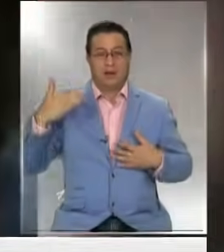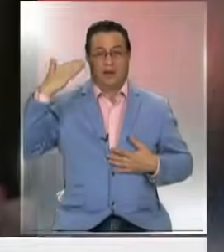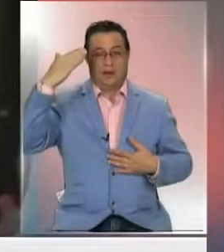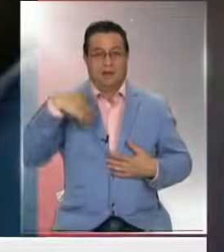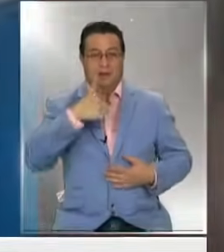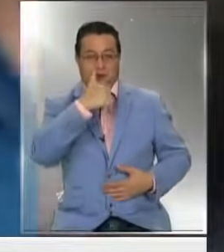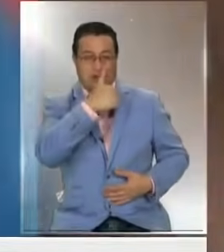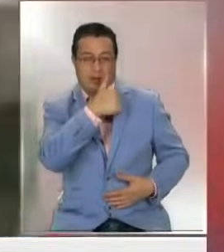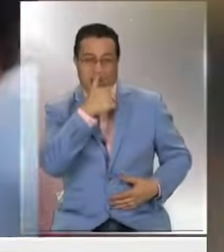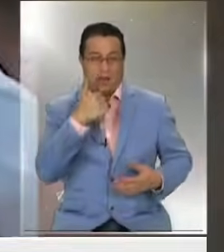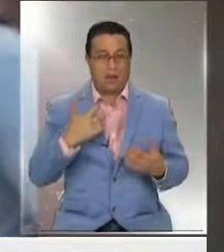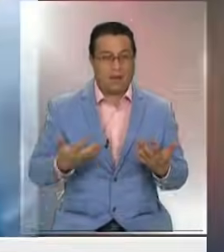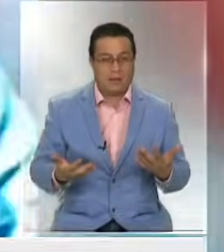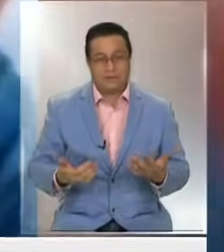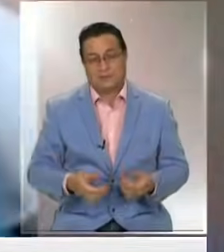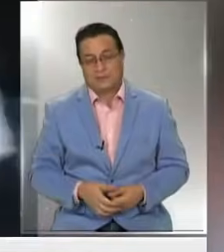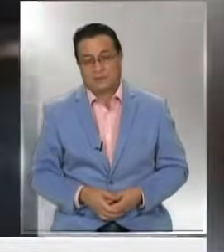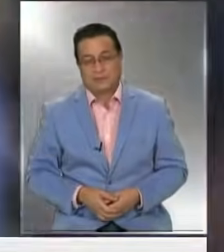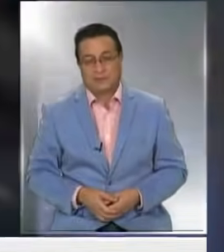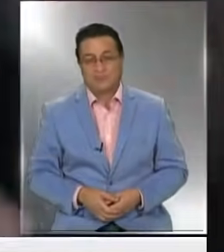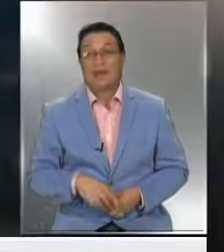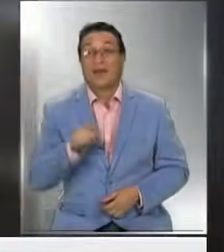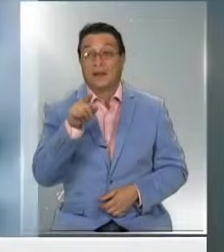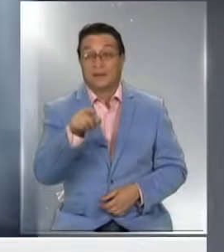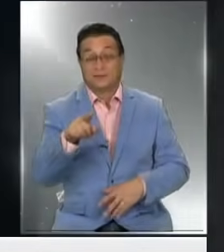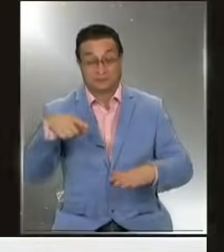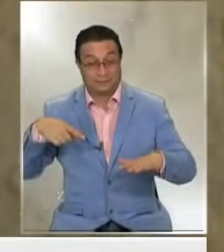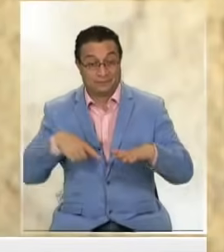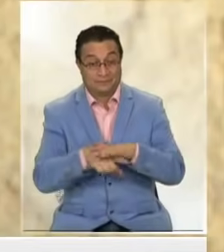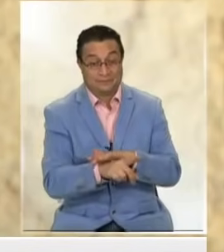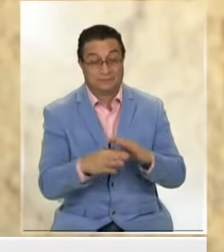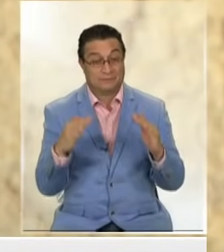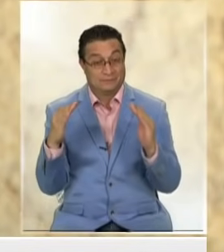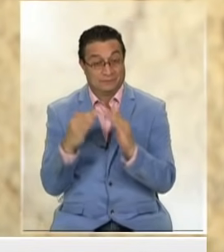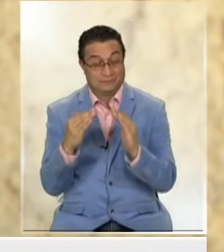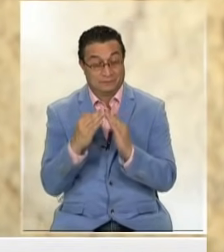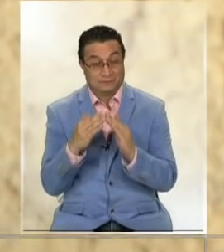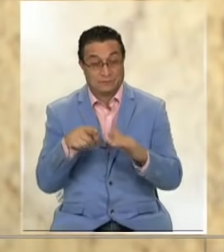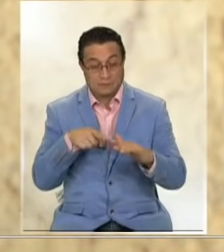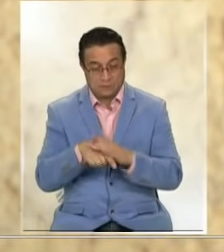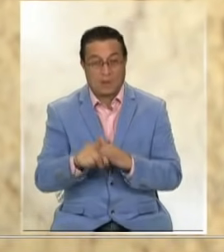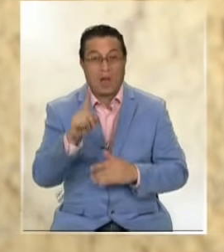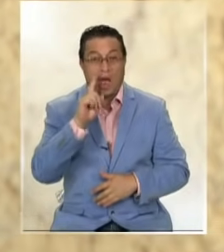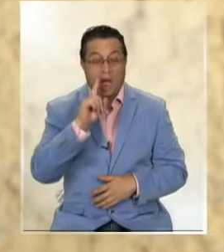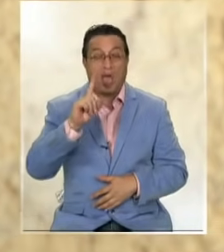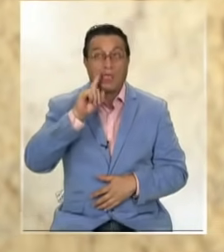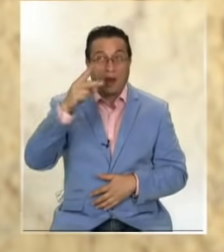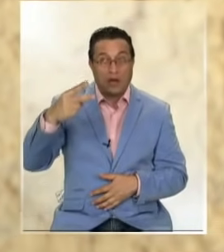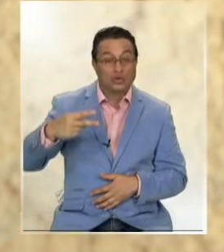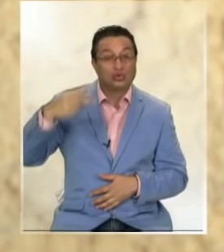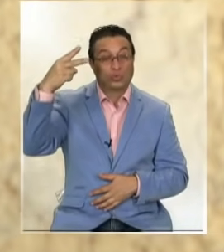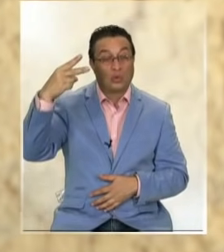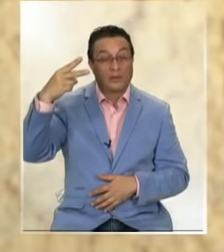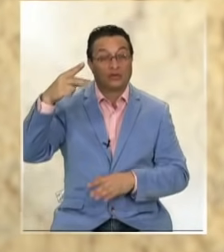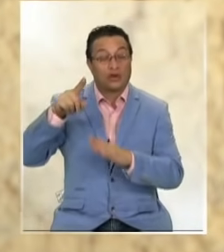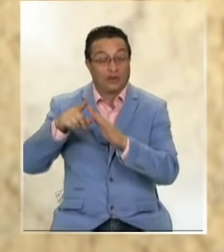categoría. Al entrar al domicilio, notamos que este mantenía un segundo piso con una